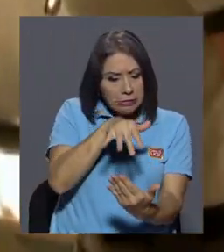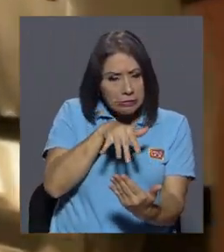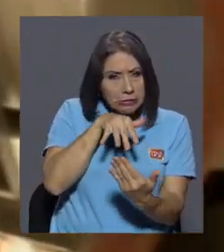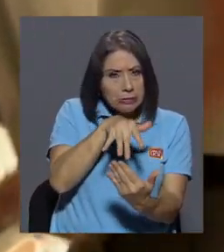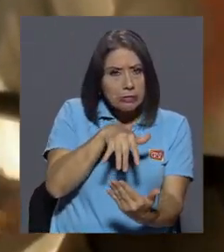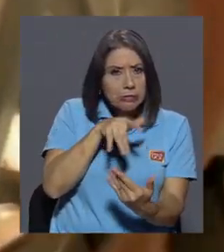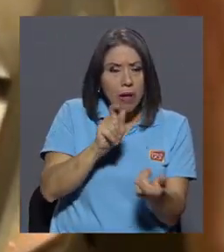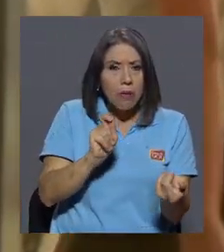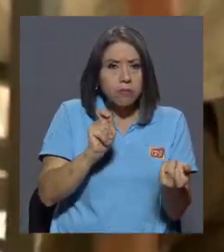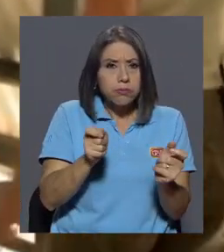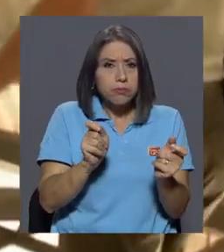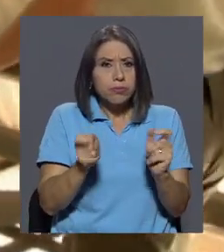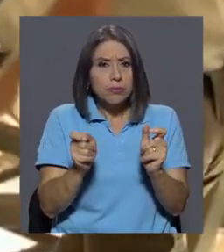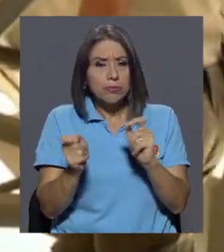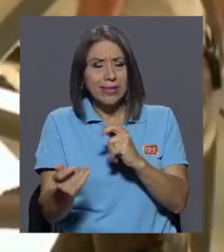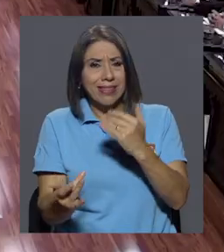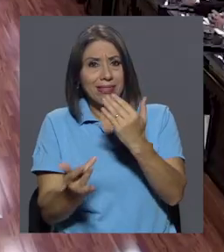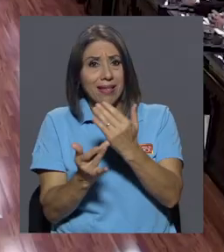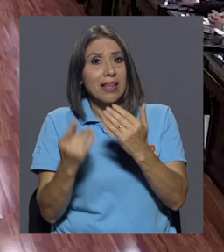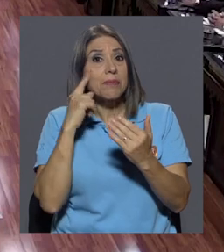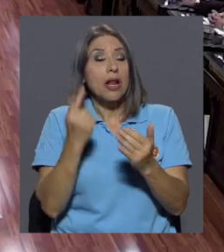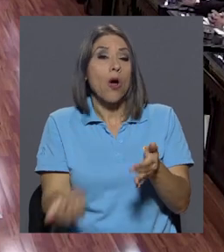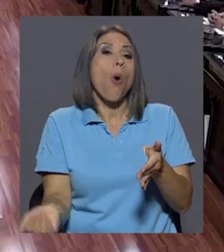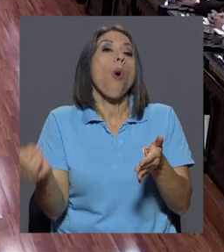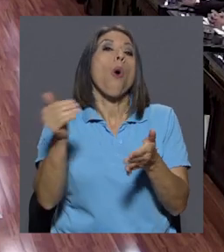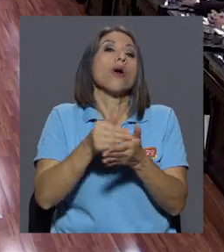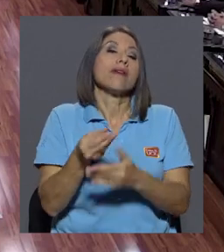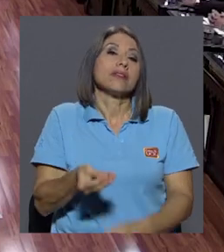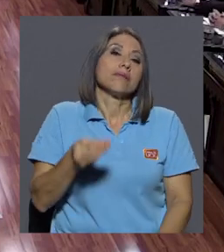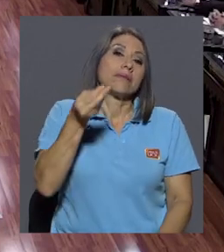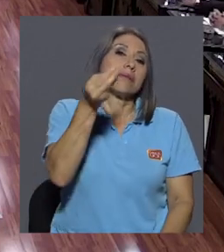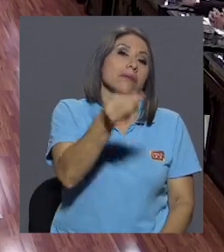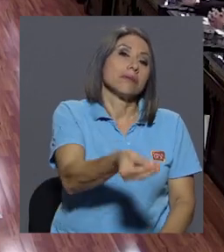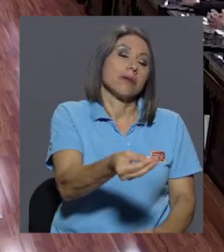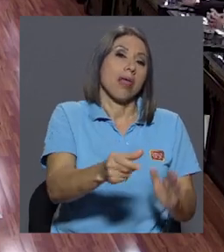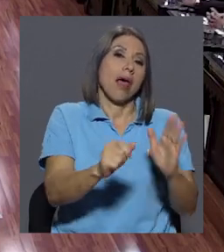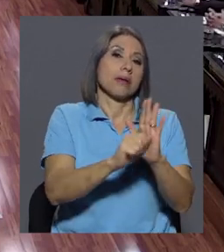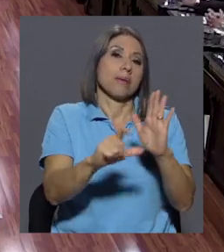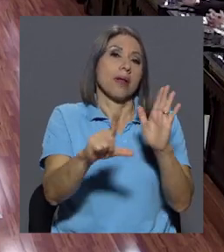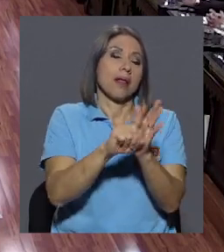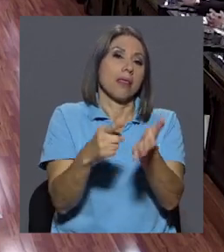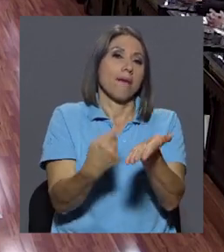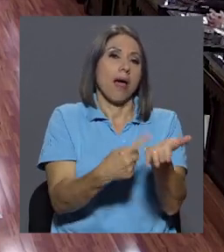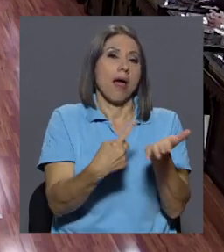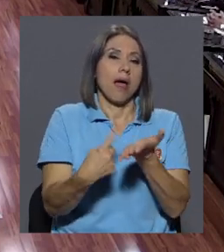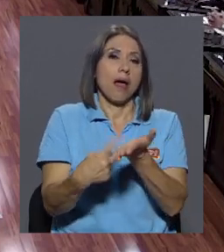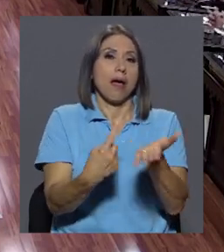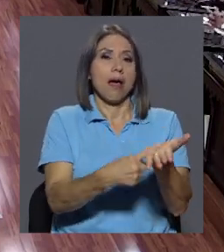modificaciones técnicas para que vuelva a ser tomado en cuenta por la corriente legislativa.